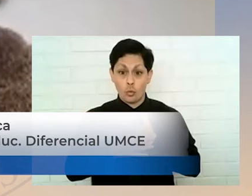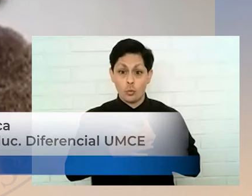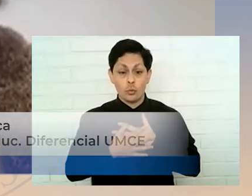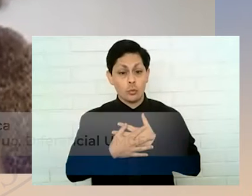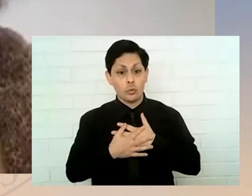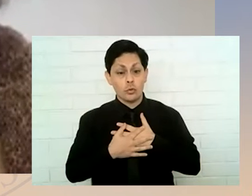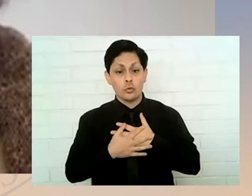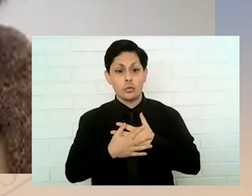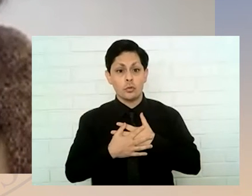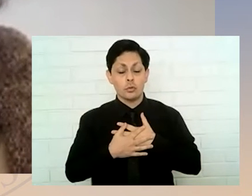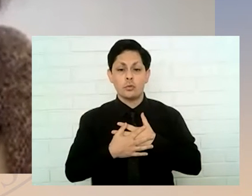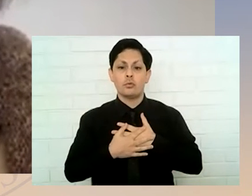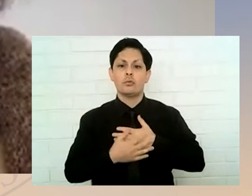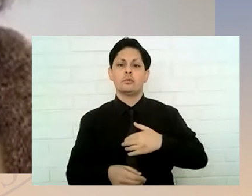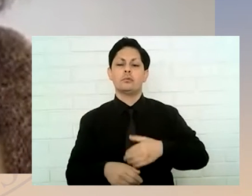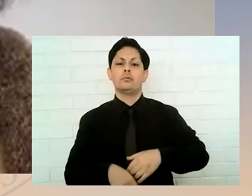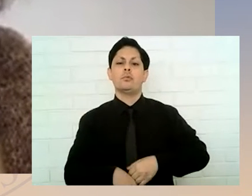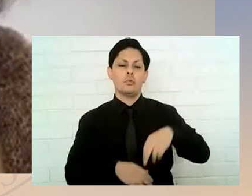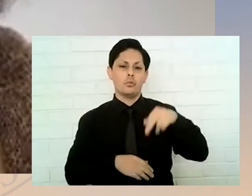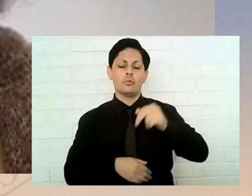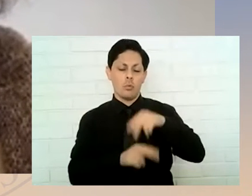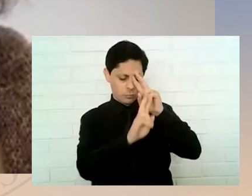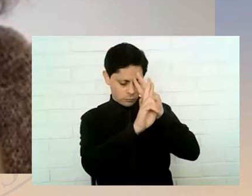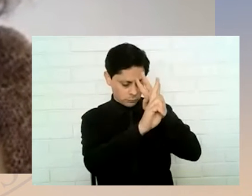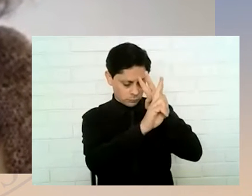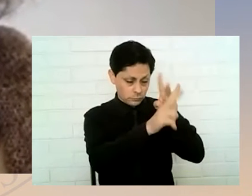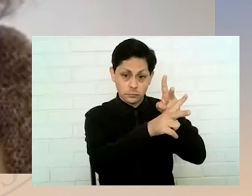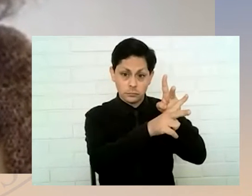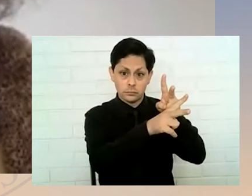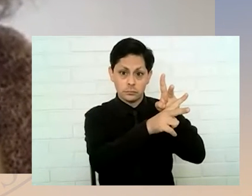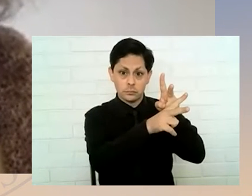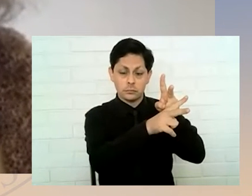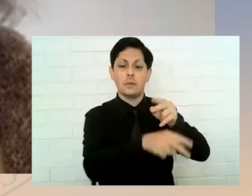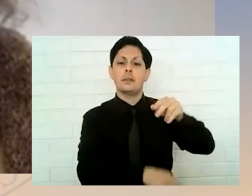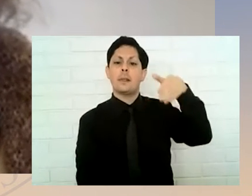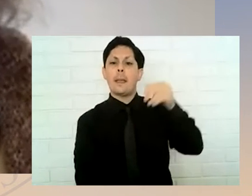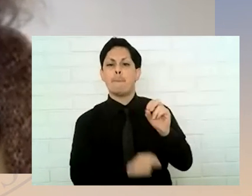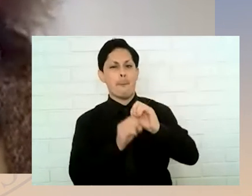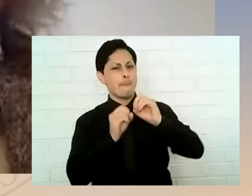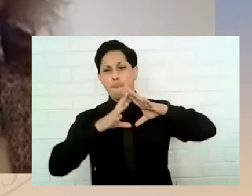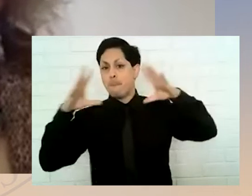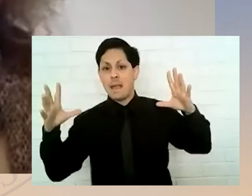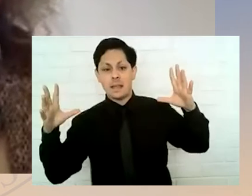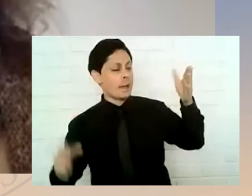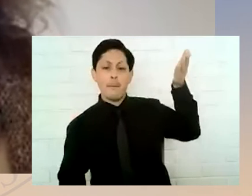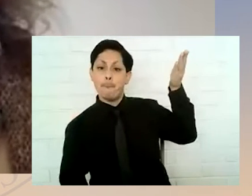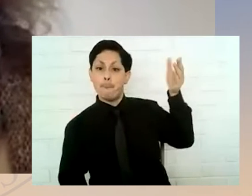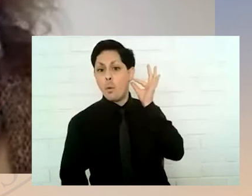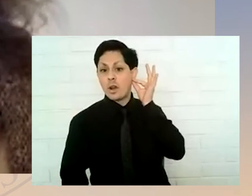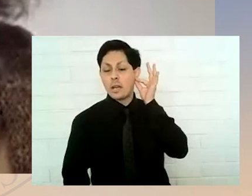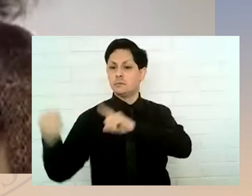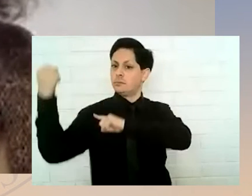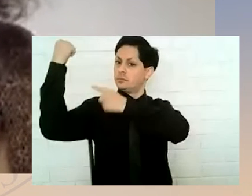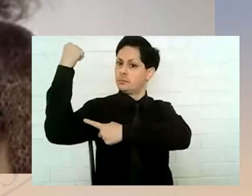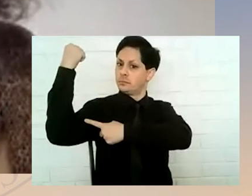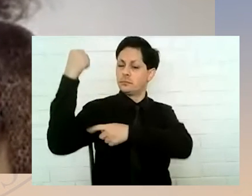y un honor primero contar con la presencia de estas dos tremendas mujeres, mujeres